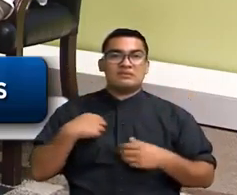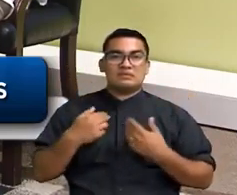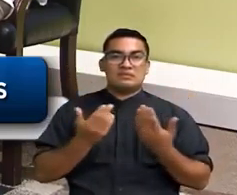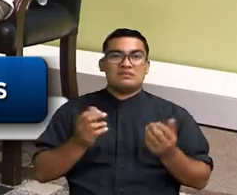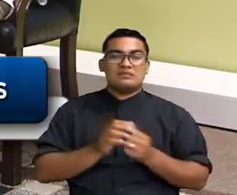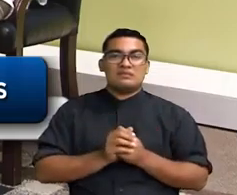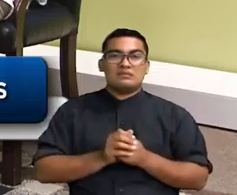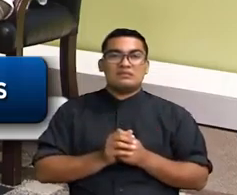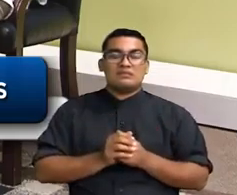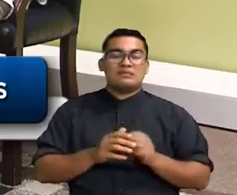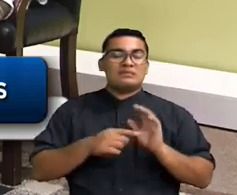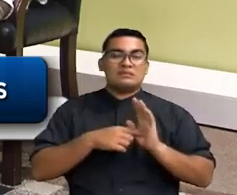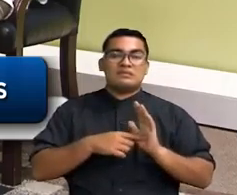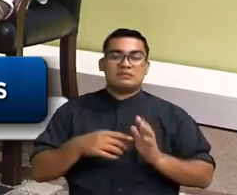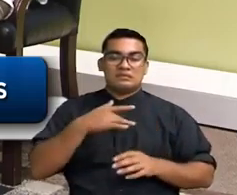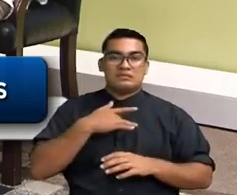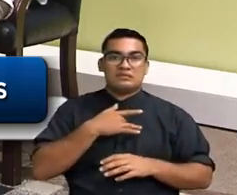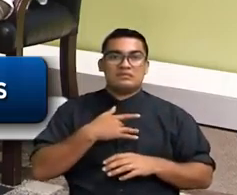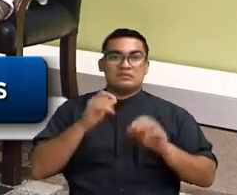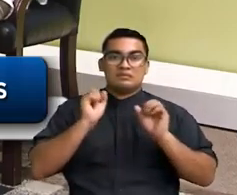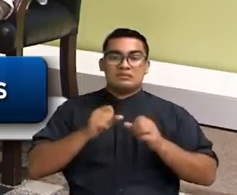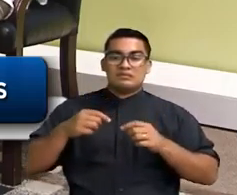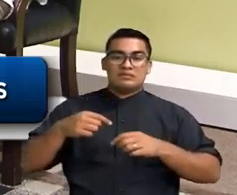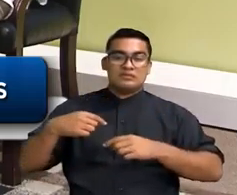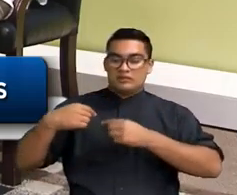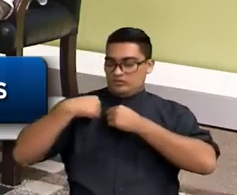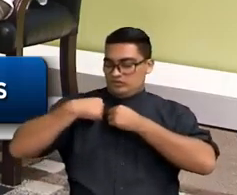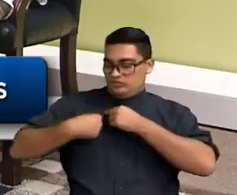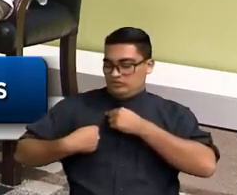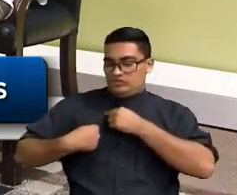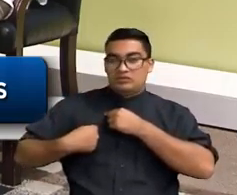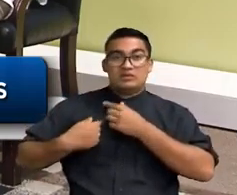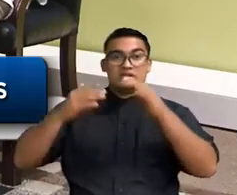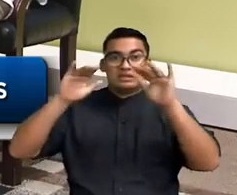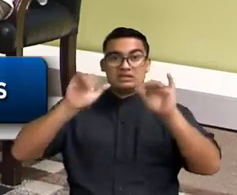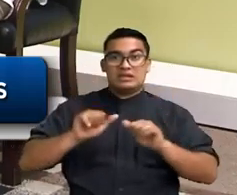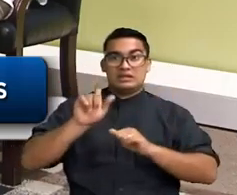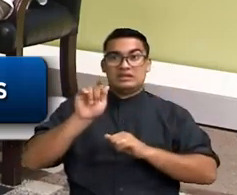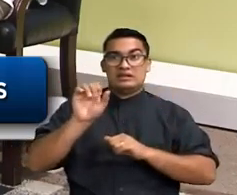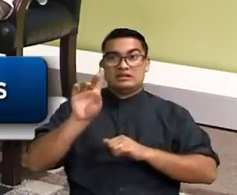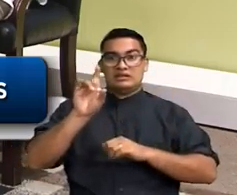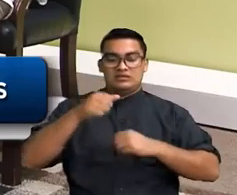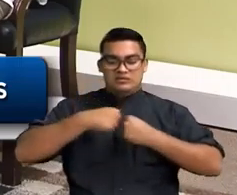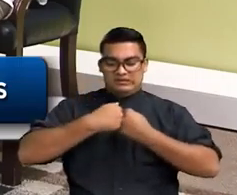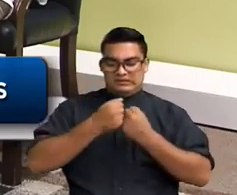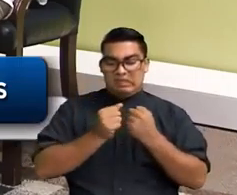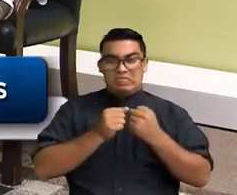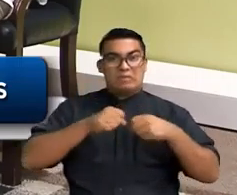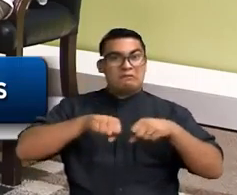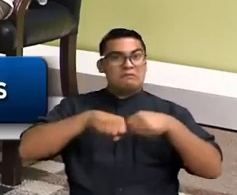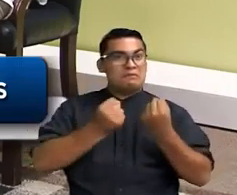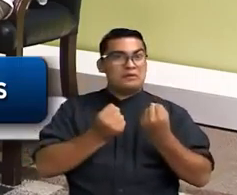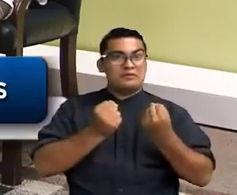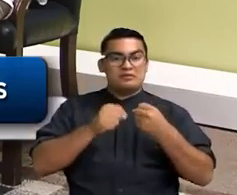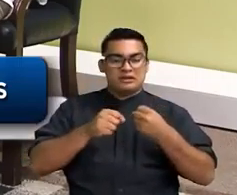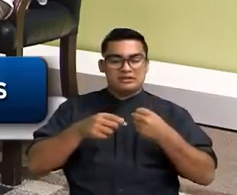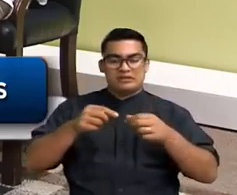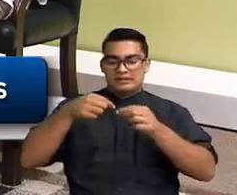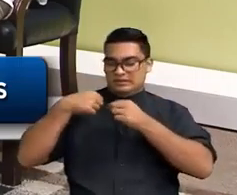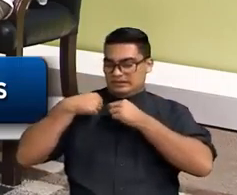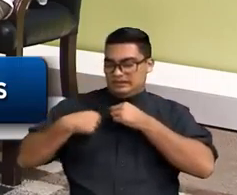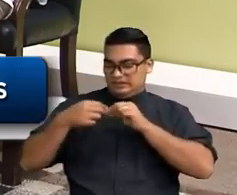es necesario, doctor, la cirugía? Me imagino que es cuando ya el tendón, sí, ya está roto, ya, sí, pasó la fase